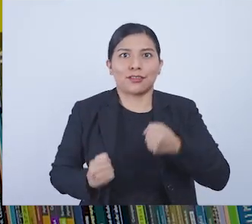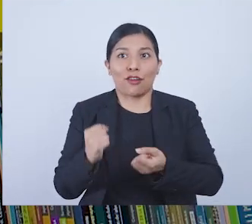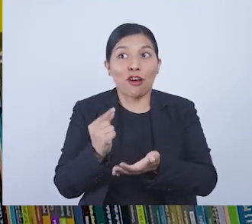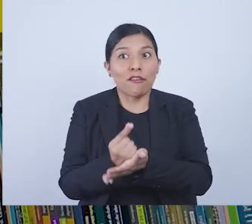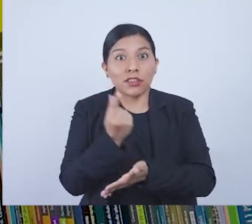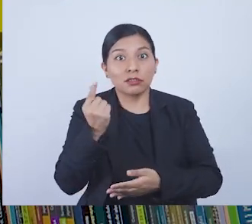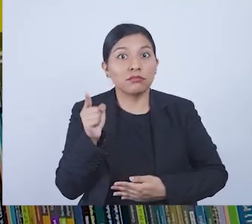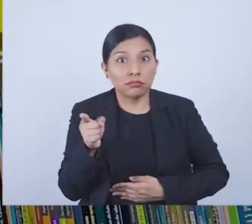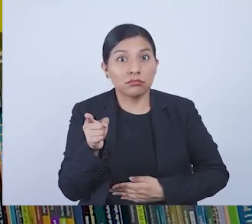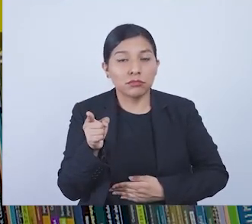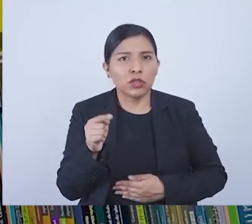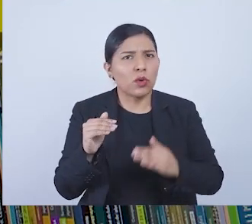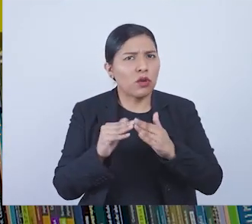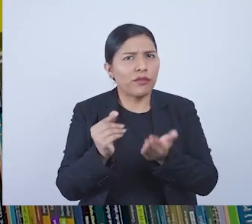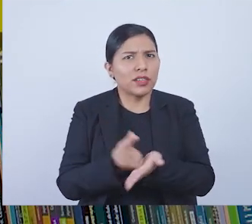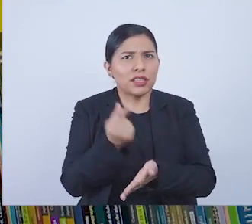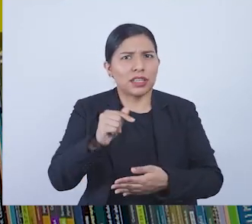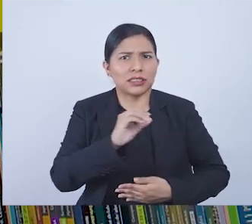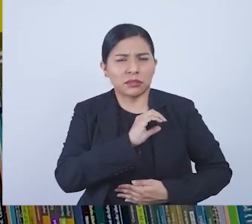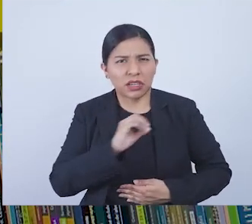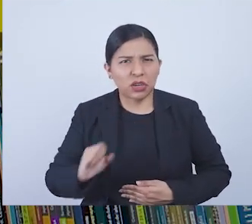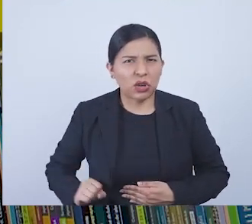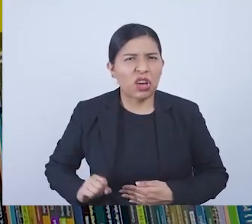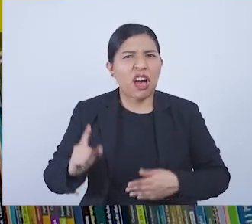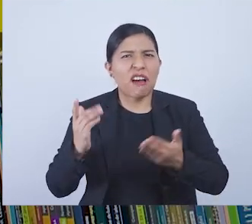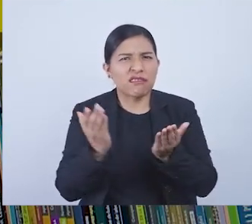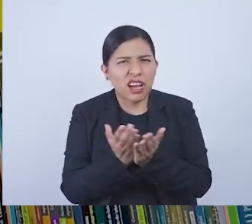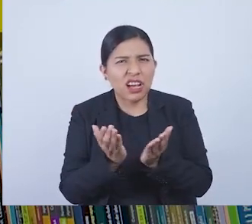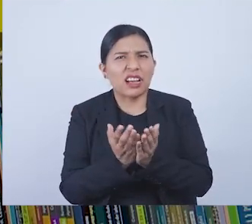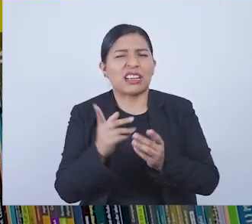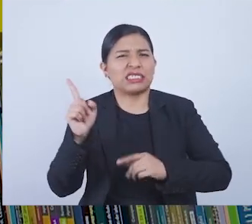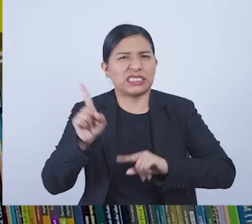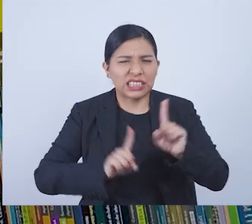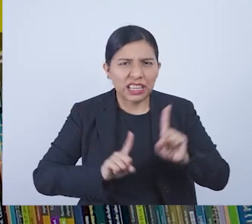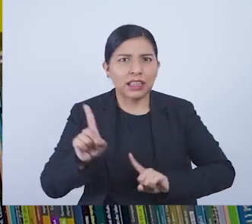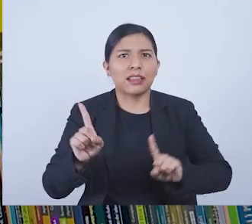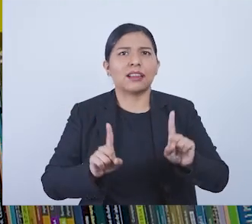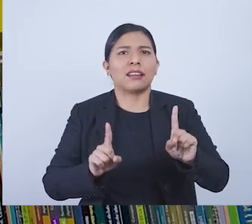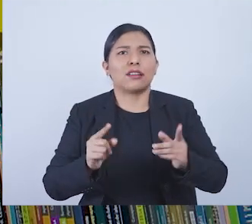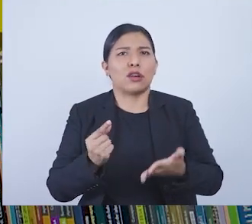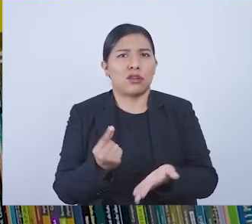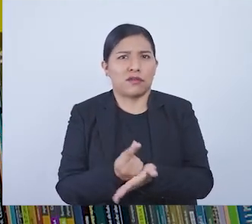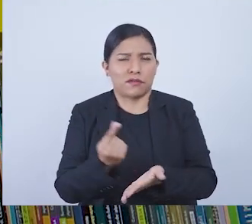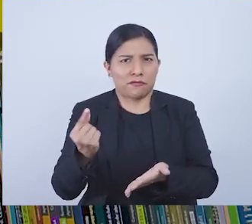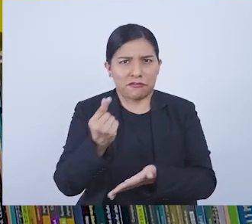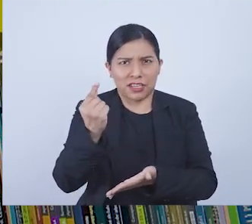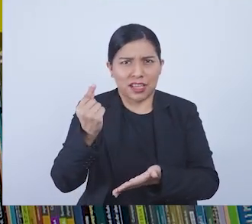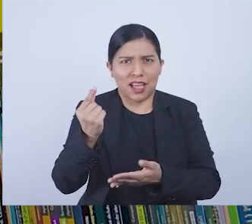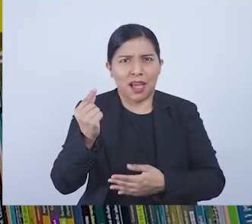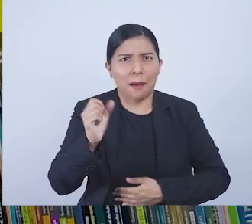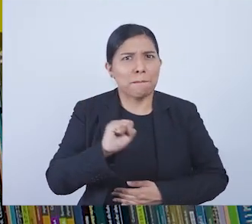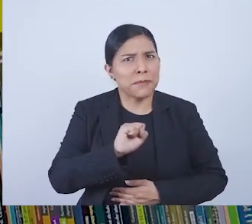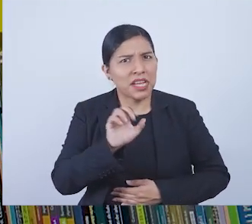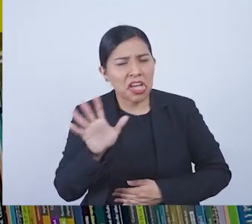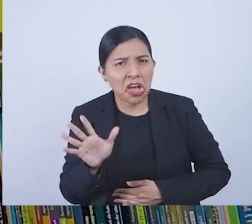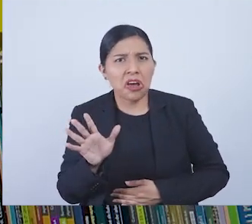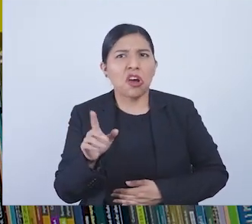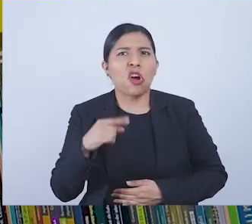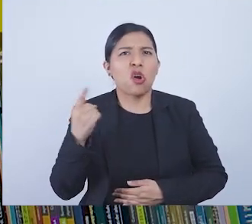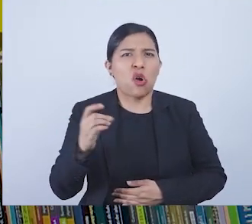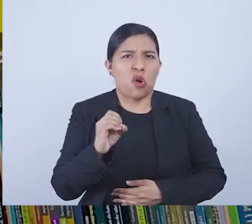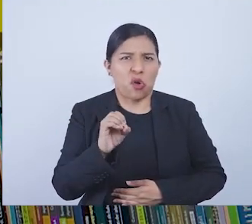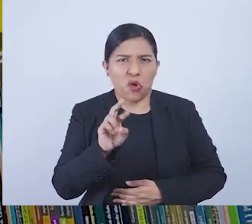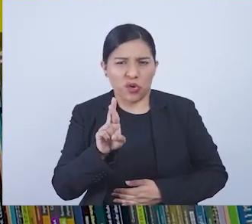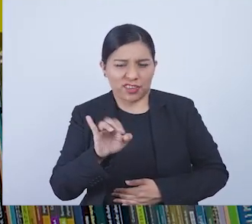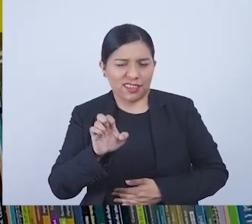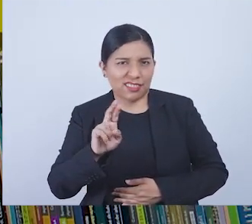universidades, la Universidad de El Salvador, la Evangélica, la UNASA en Santana, la Universidad Pedagógica, la Universidad de Oriente. De tal